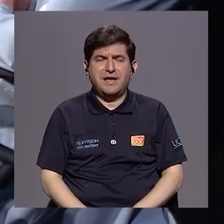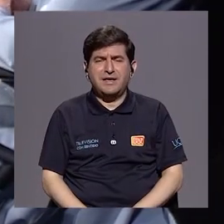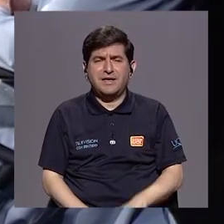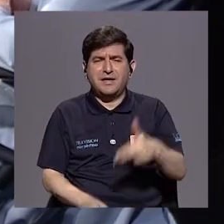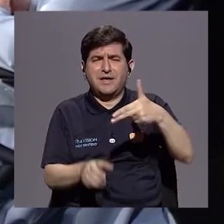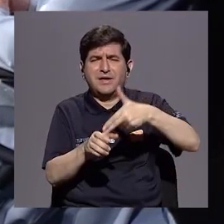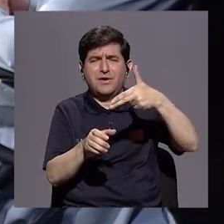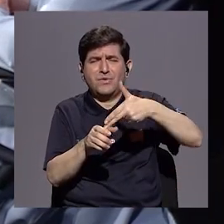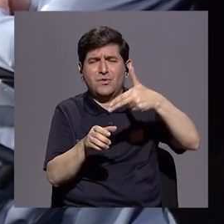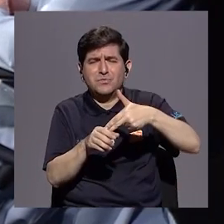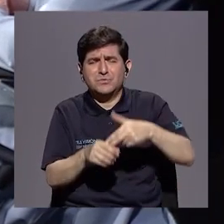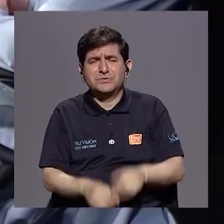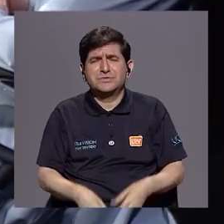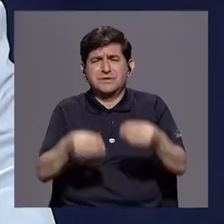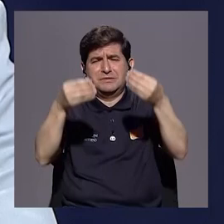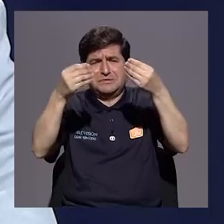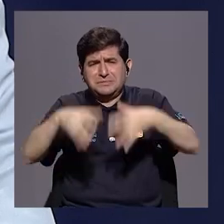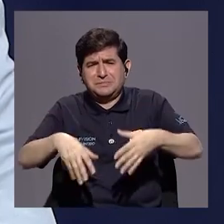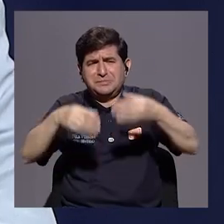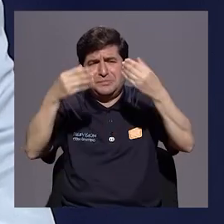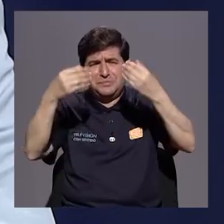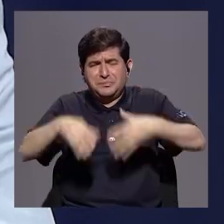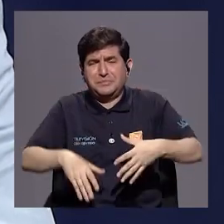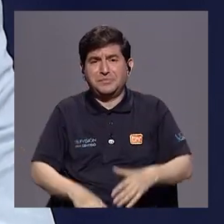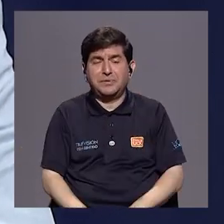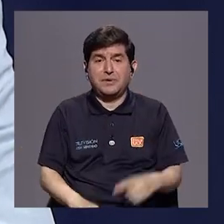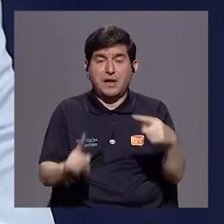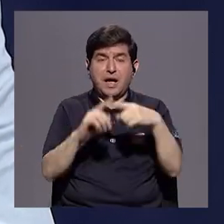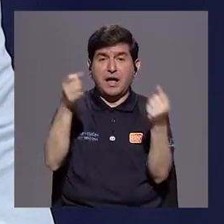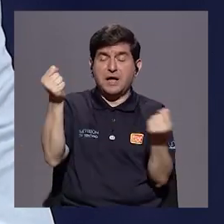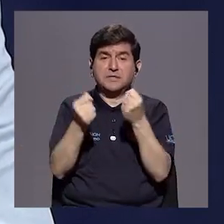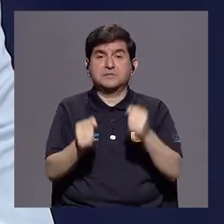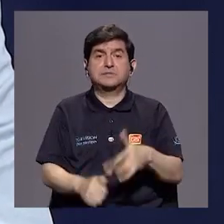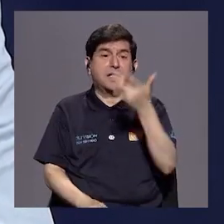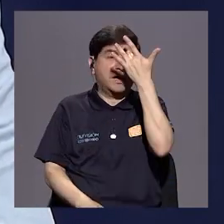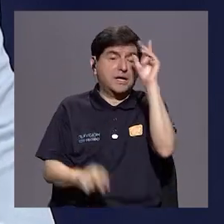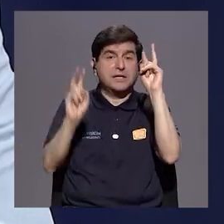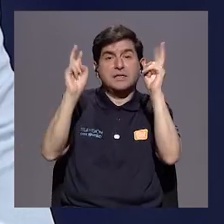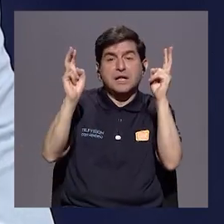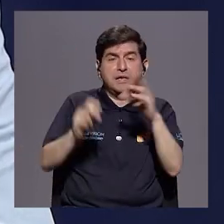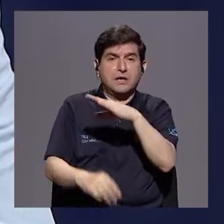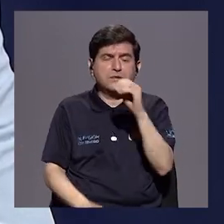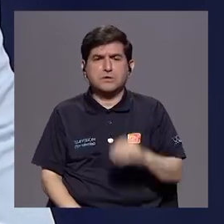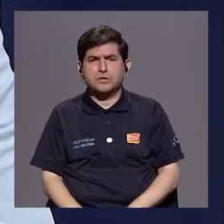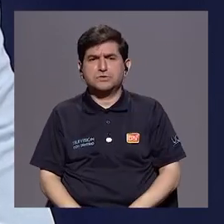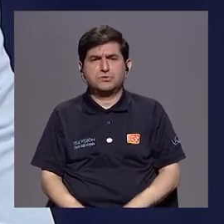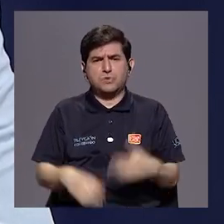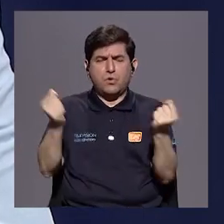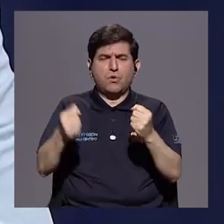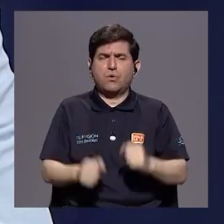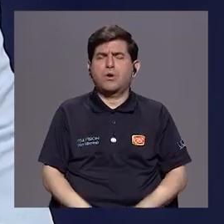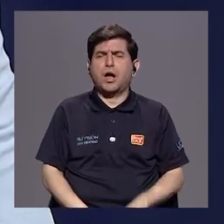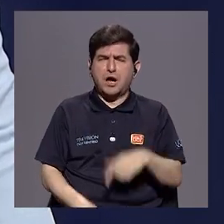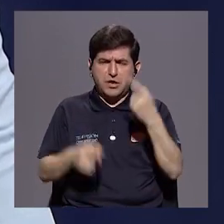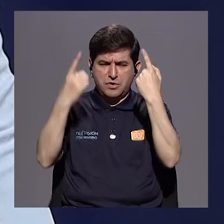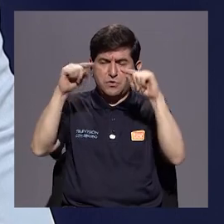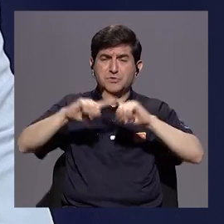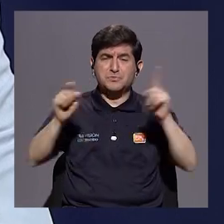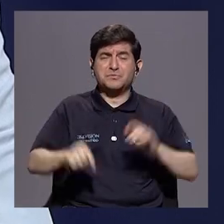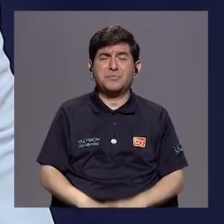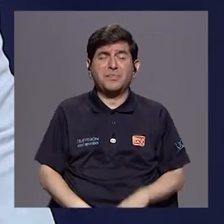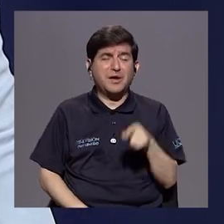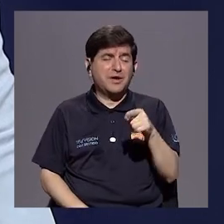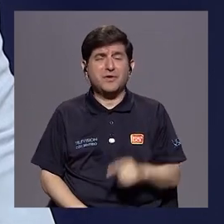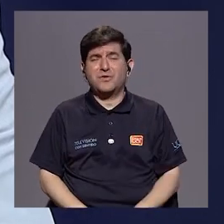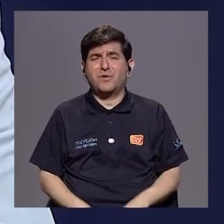combustibles fósiles con hasta con autos inteligentes 5 autos eficientes pero a una velocidad